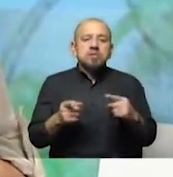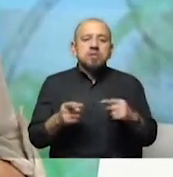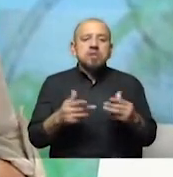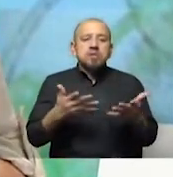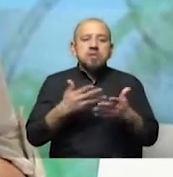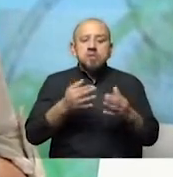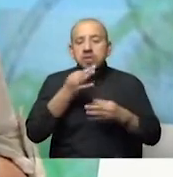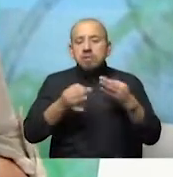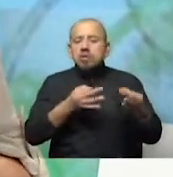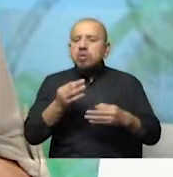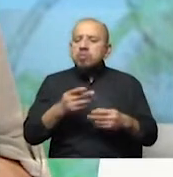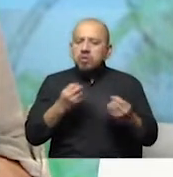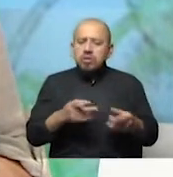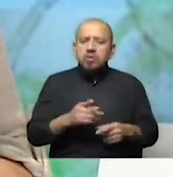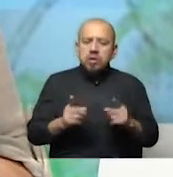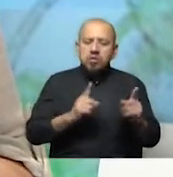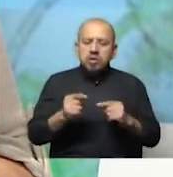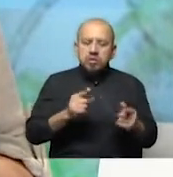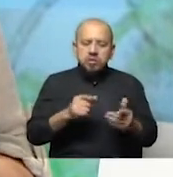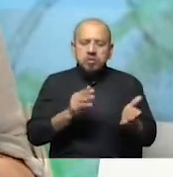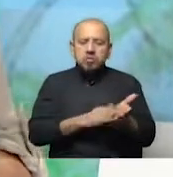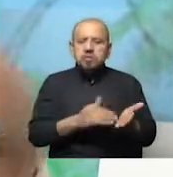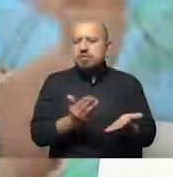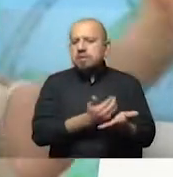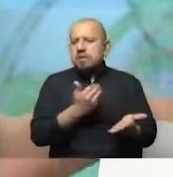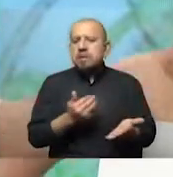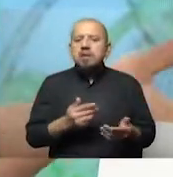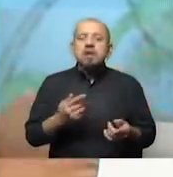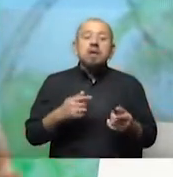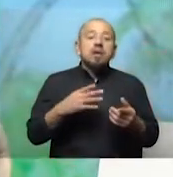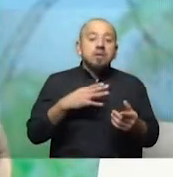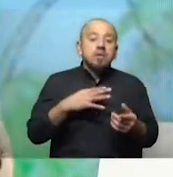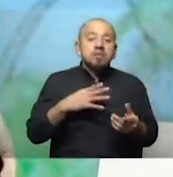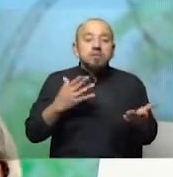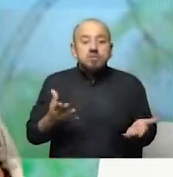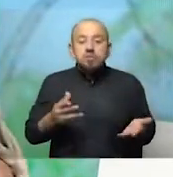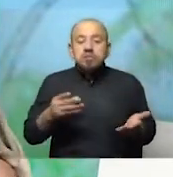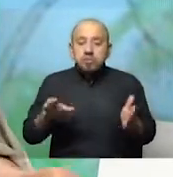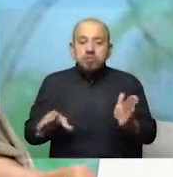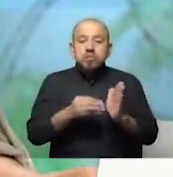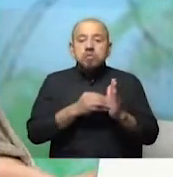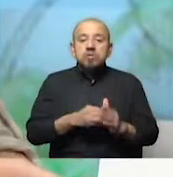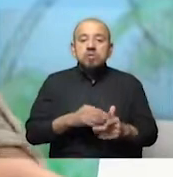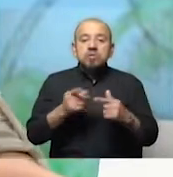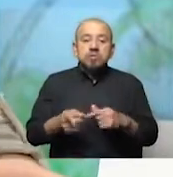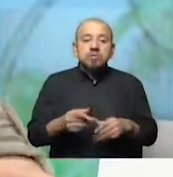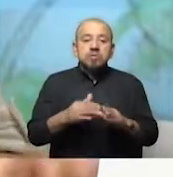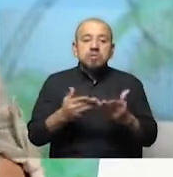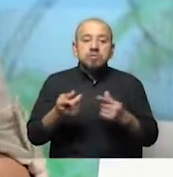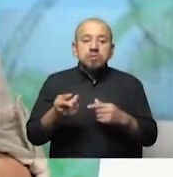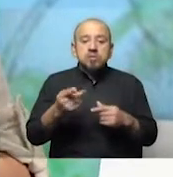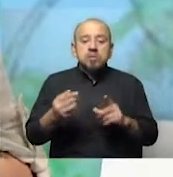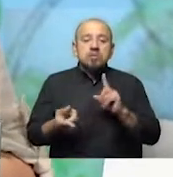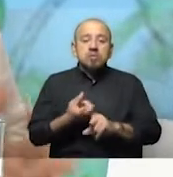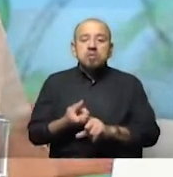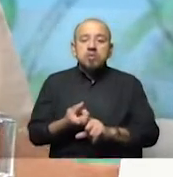ahora explico por qué digo Y además puse algunas otras hierbas que faltaban y por supuesto que nunca hubiera visto la luz este libro si hubiera sido por mi